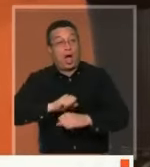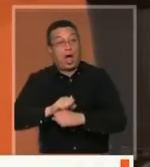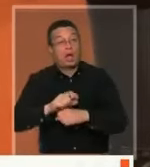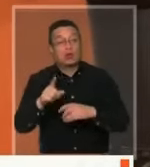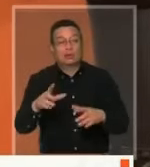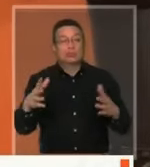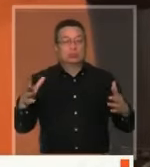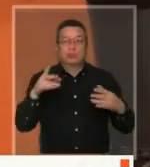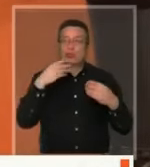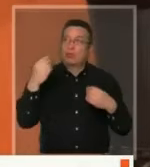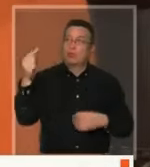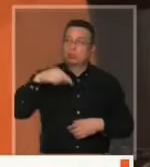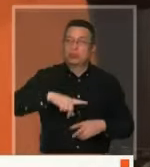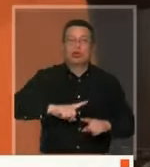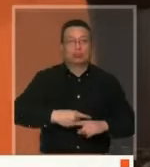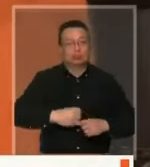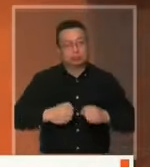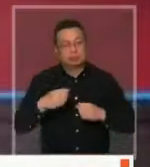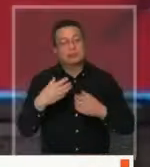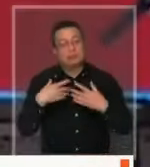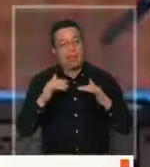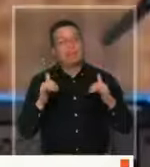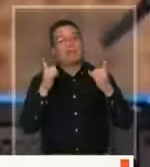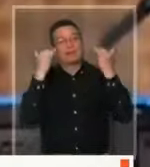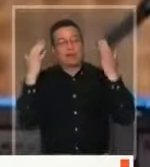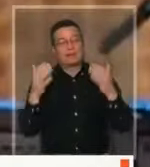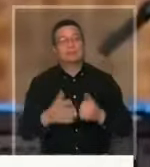es el regalo y eso es lo que tenemos que disfrutar.